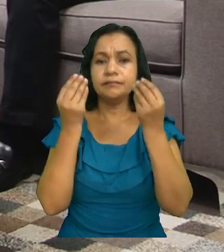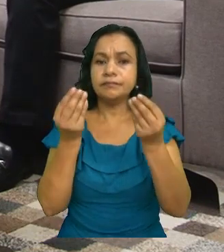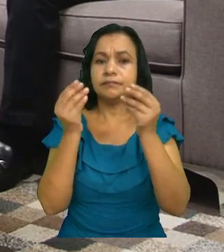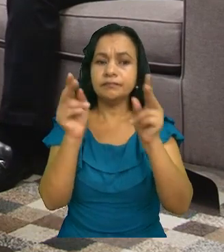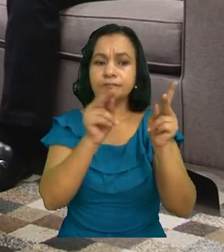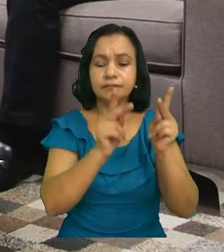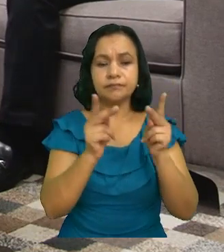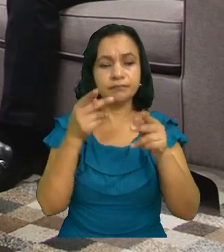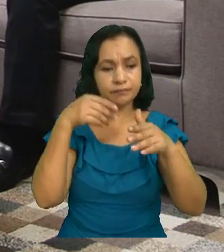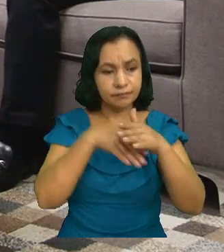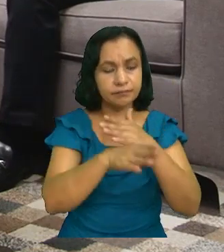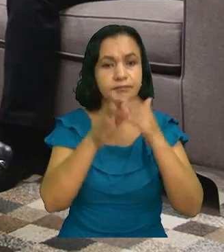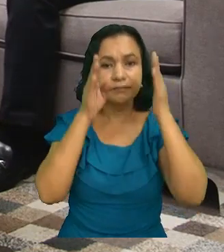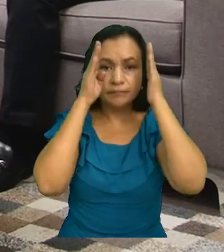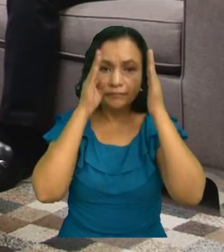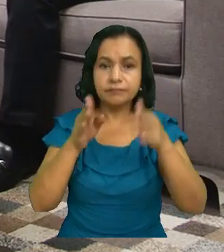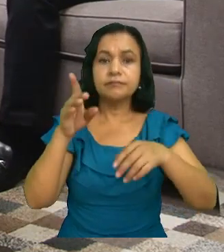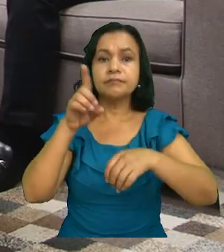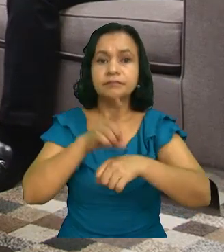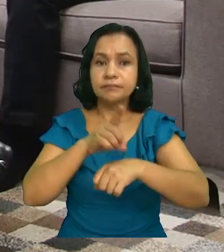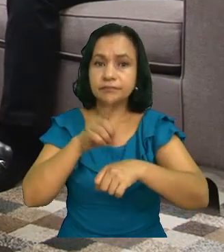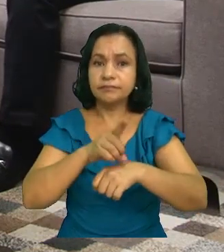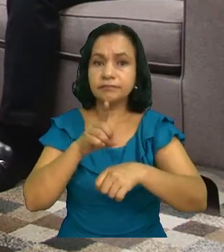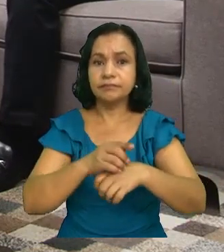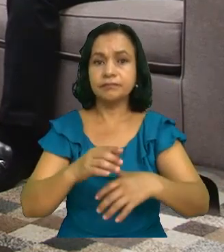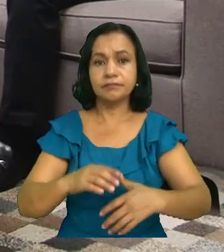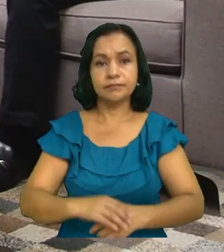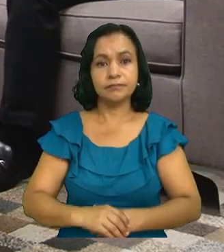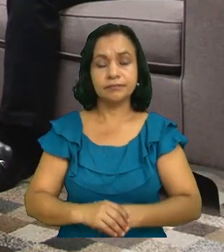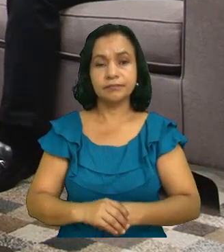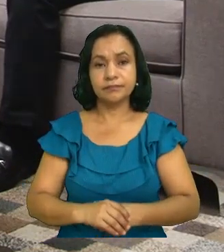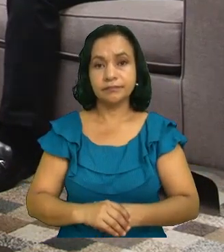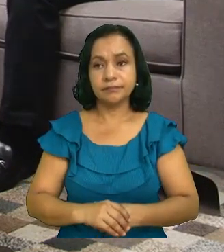la población, pero esas cosas no son para